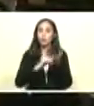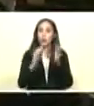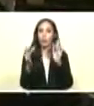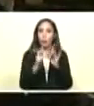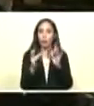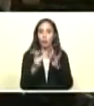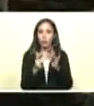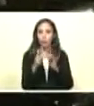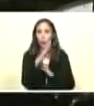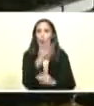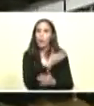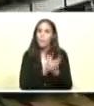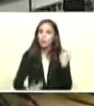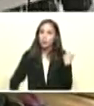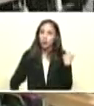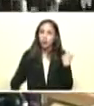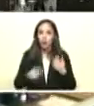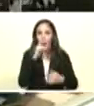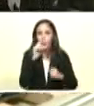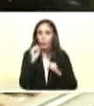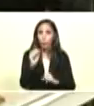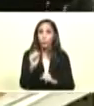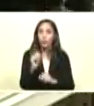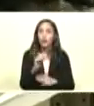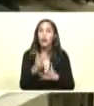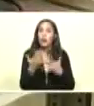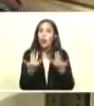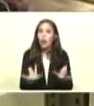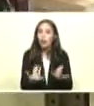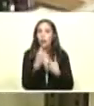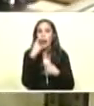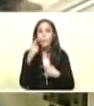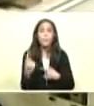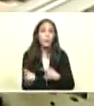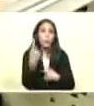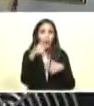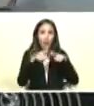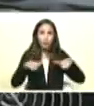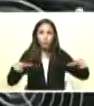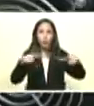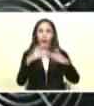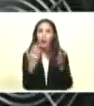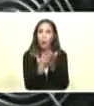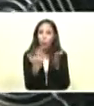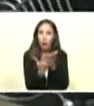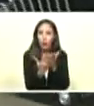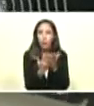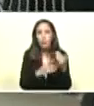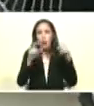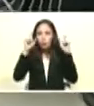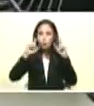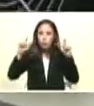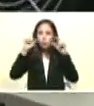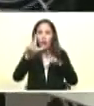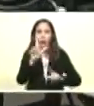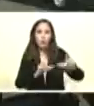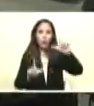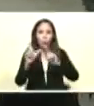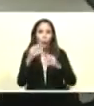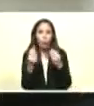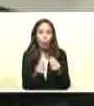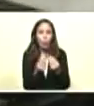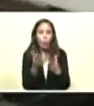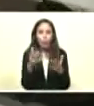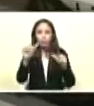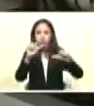seguimos nosotros acá en este espacio, la primera granja escuela, la primera granja laboratorio de petromonedas, de